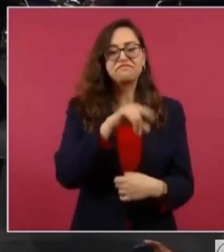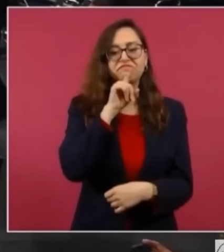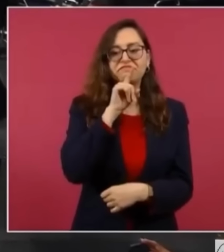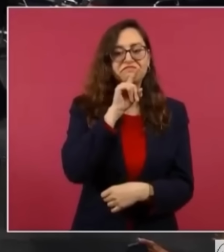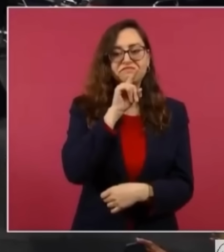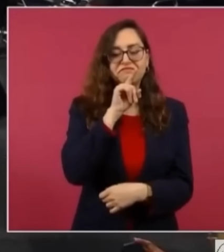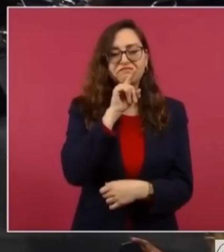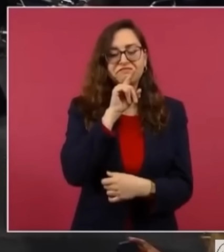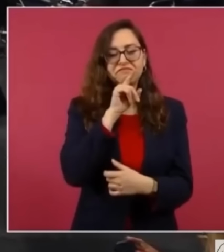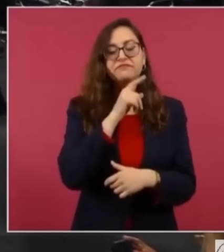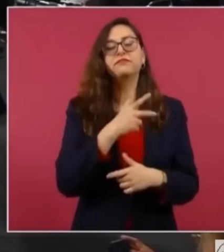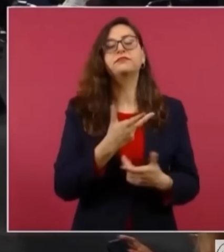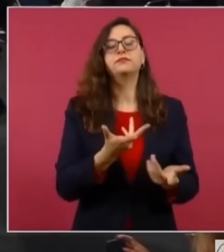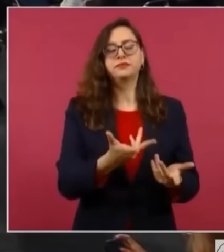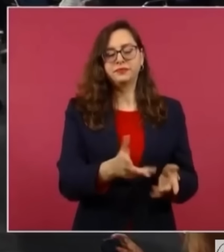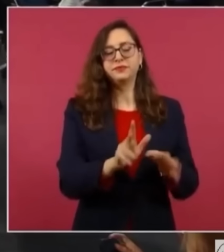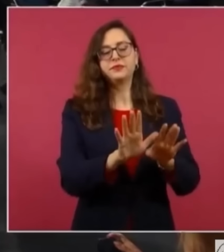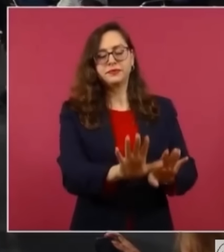Vamos,